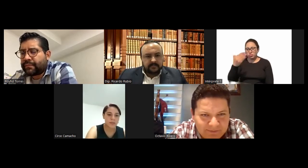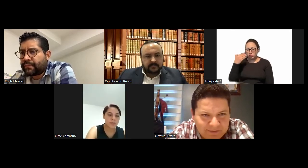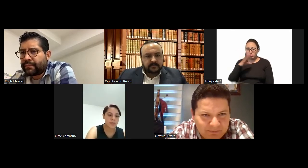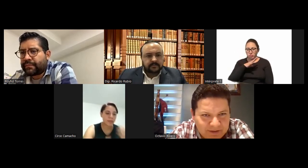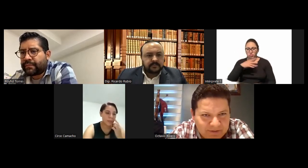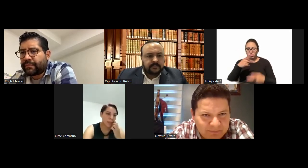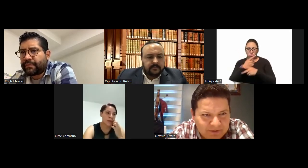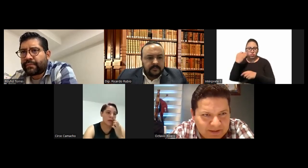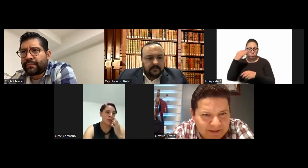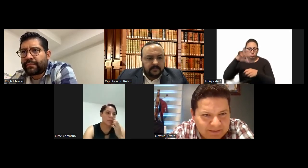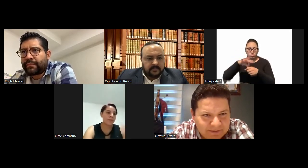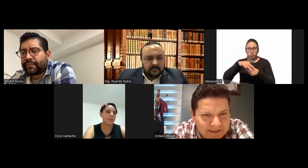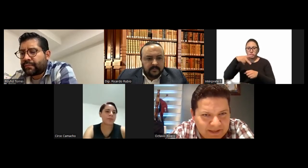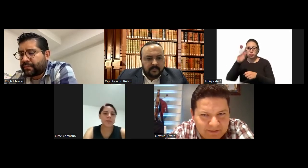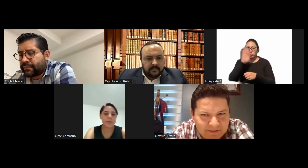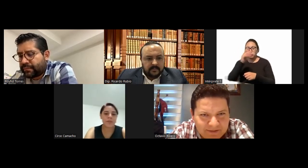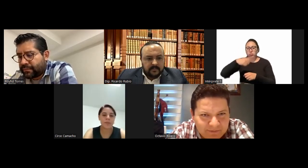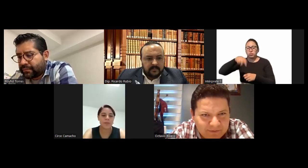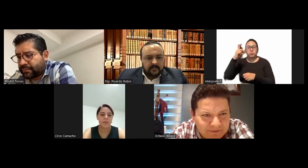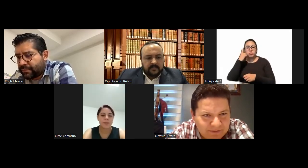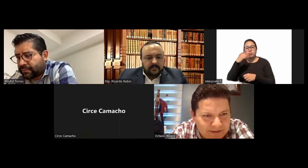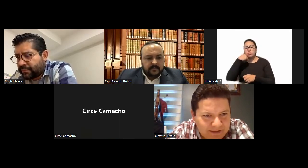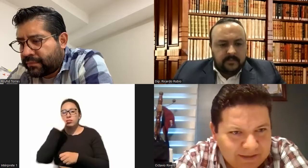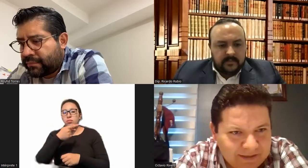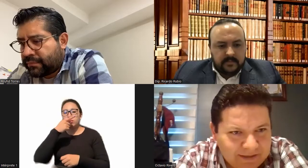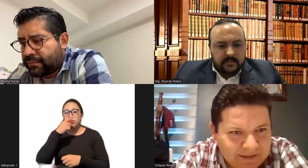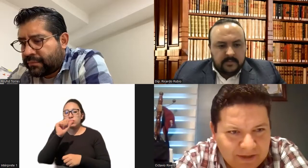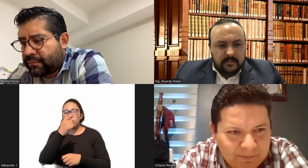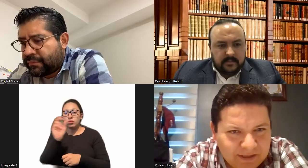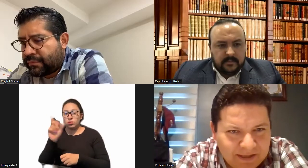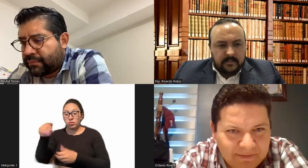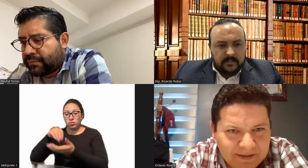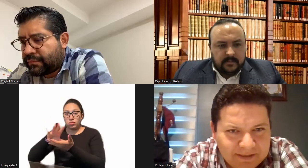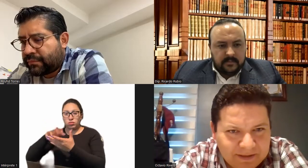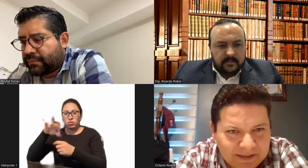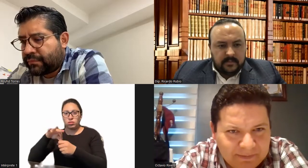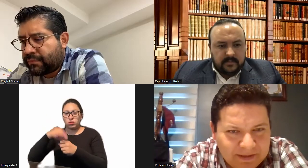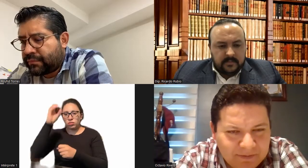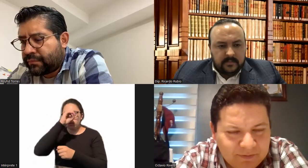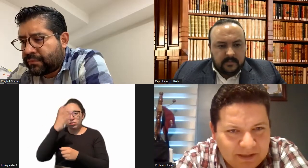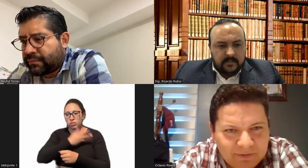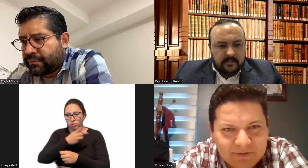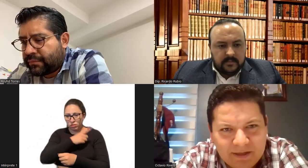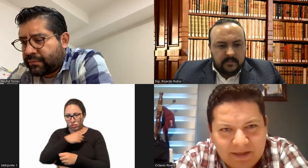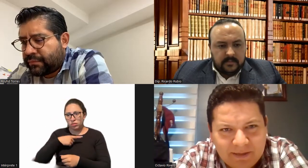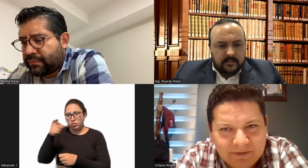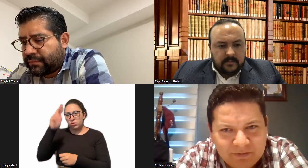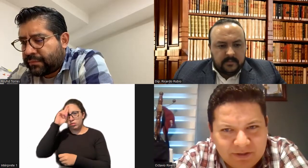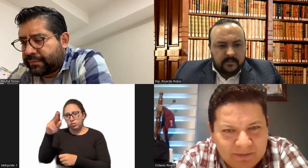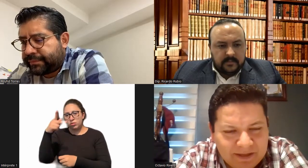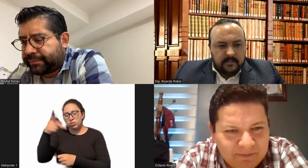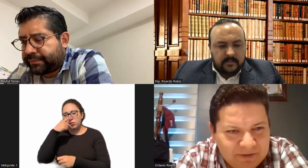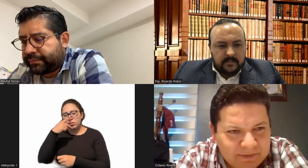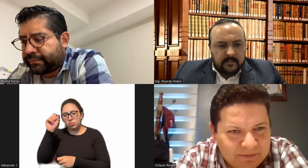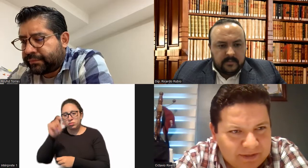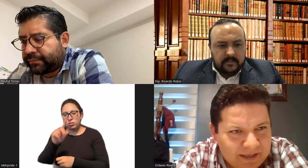duda si algún diputado o diputada quiere expresar a la hora de su voto, si hay algún comentario, pues se le debe respetar también el uso de la voz. Hemos escuchado